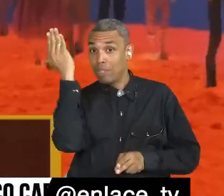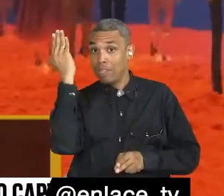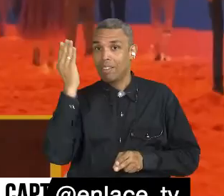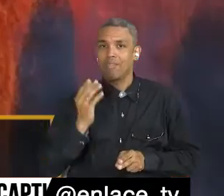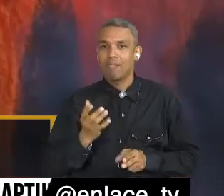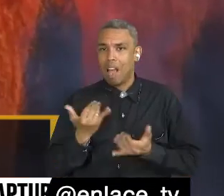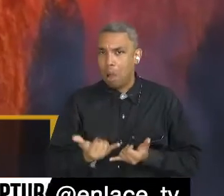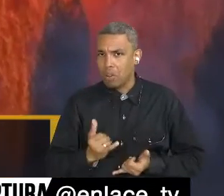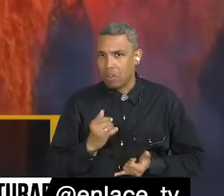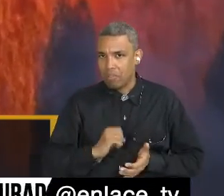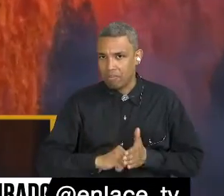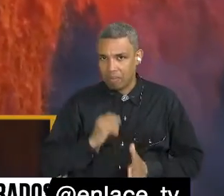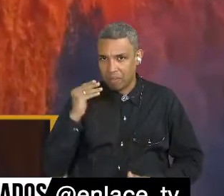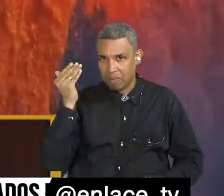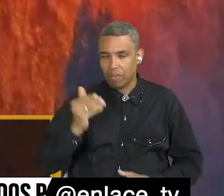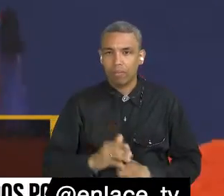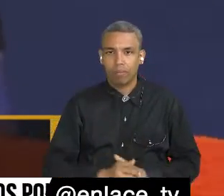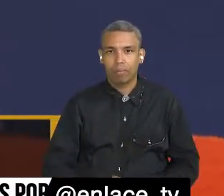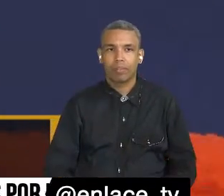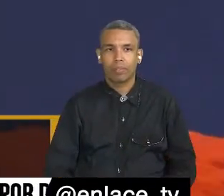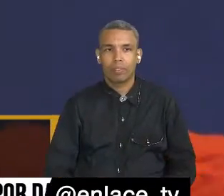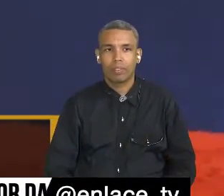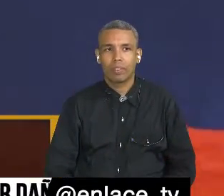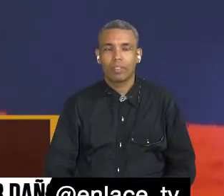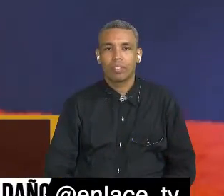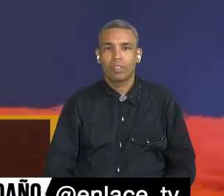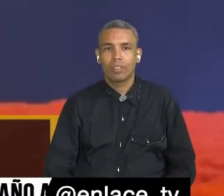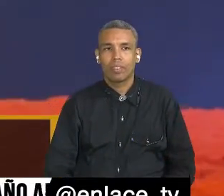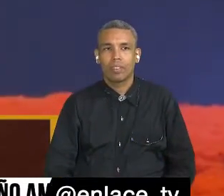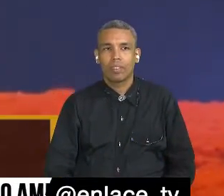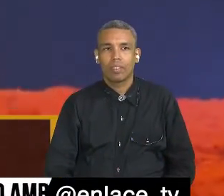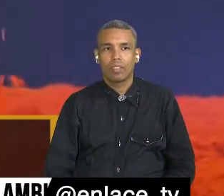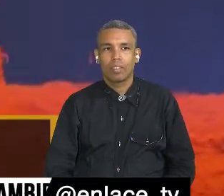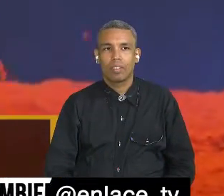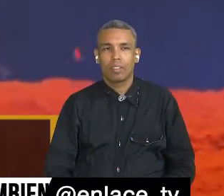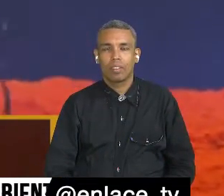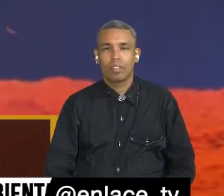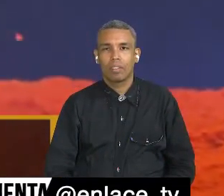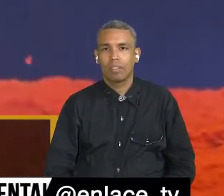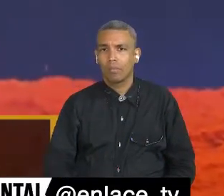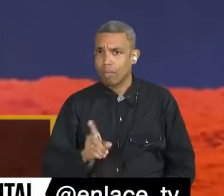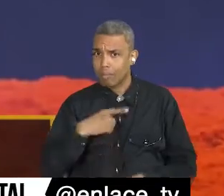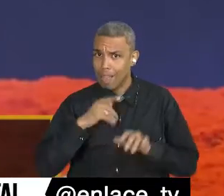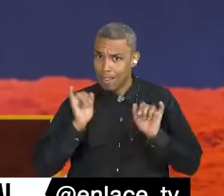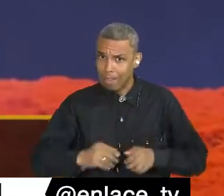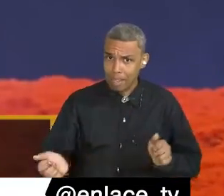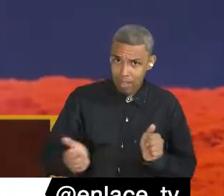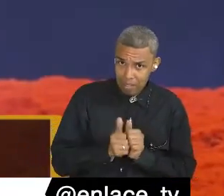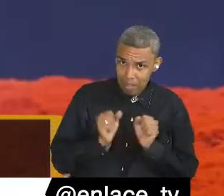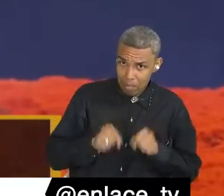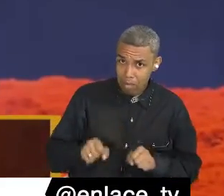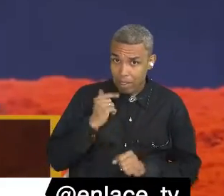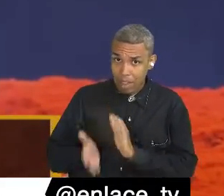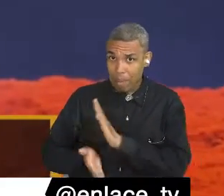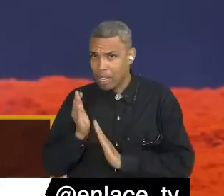¡Dante, espera! ¡Dante! ¡Dante! Tienes que quedarte a mi lado. No